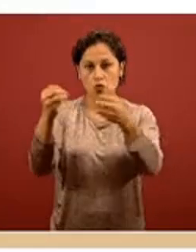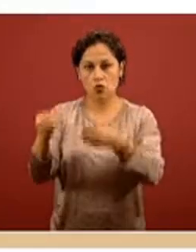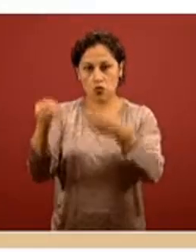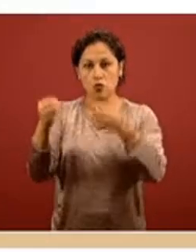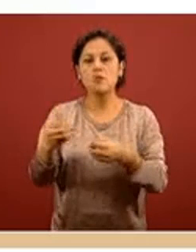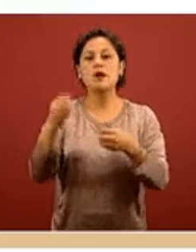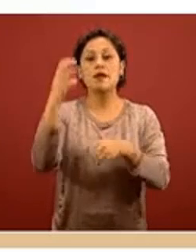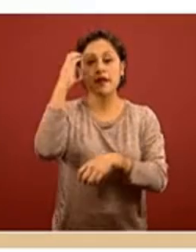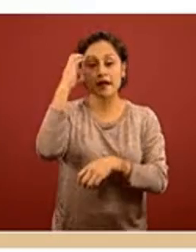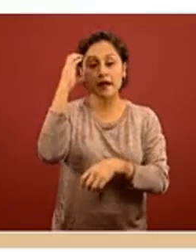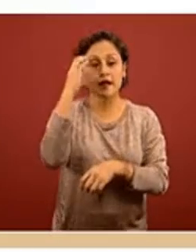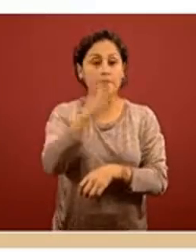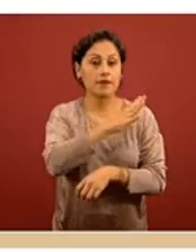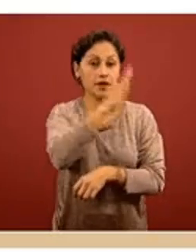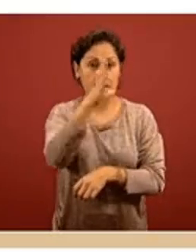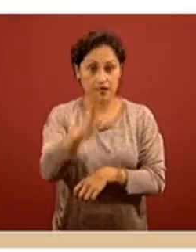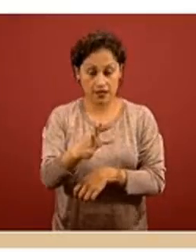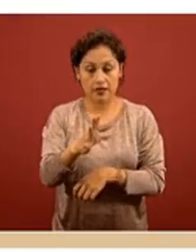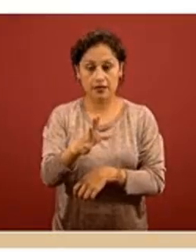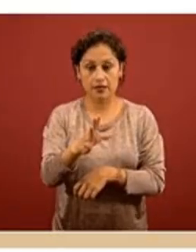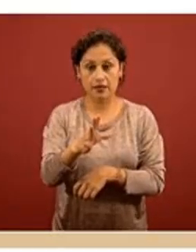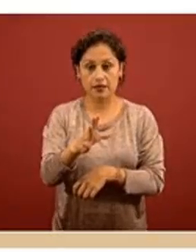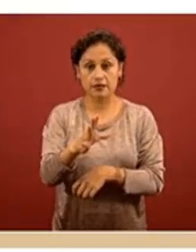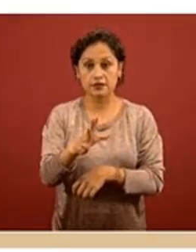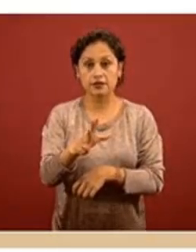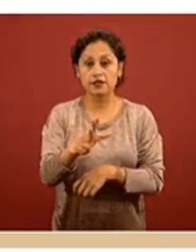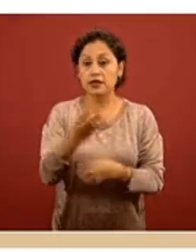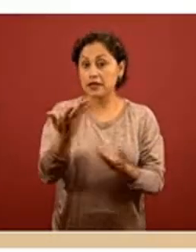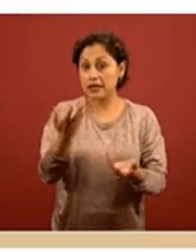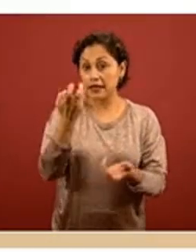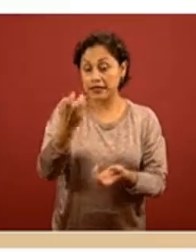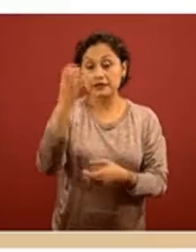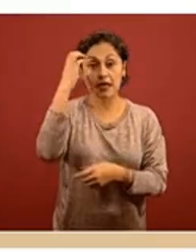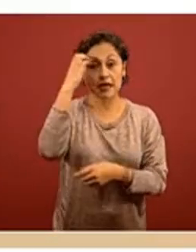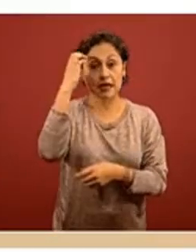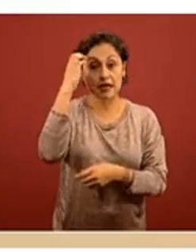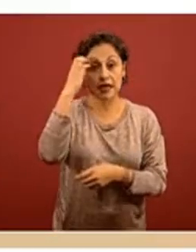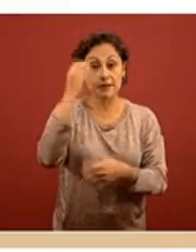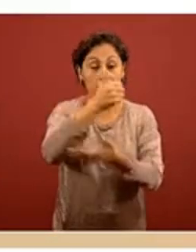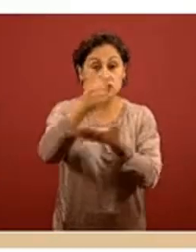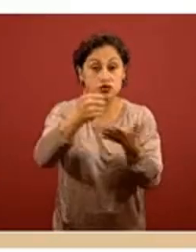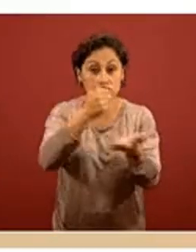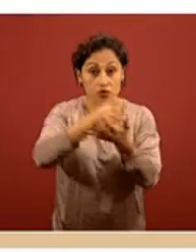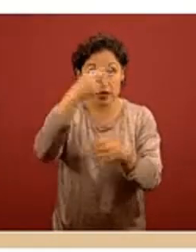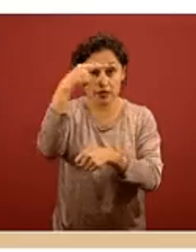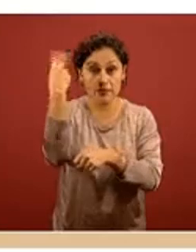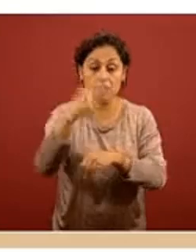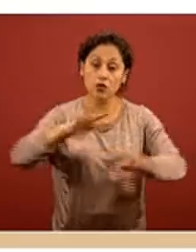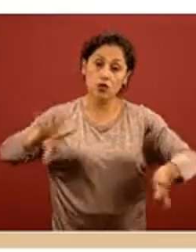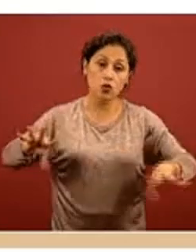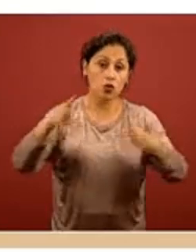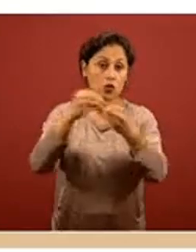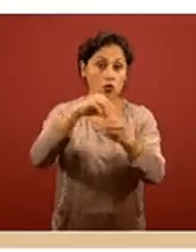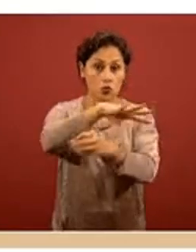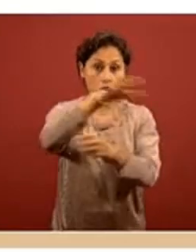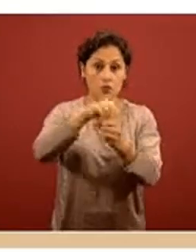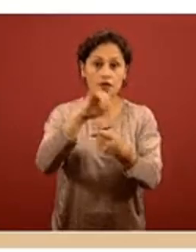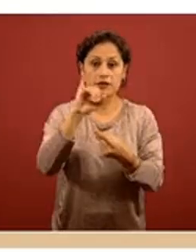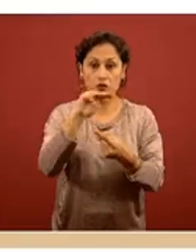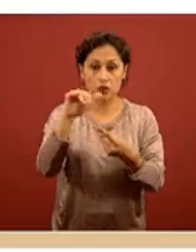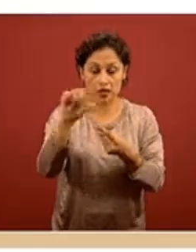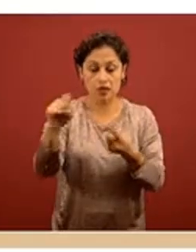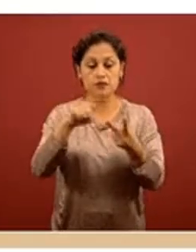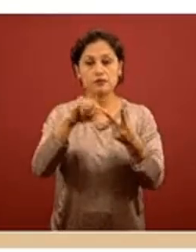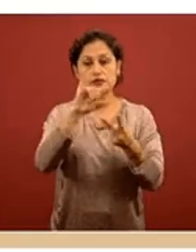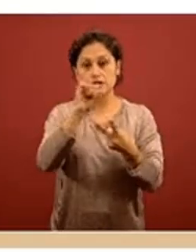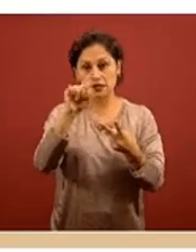generales, recordando que esto también representa todas las camas disponibles en la ciudad y de todo el sector, ¿sí? O sea, tanto el IMSS, tanto el ISSSTE, como